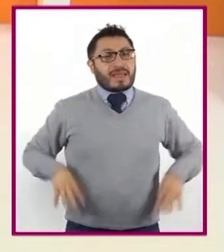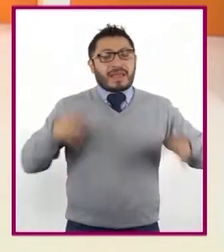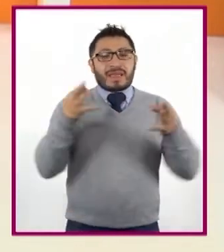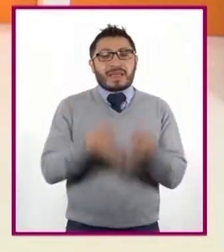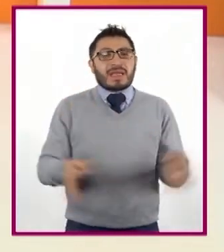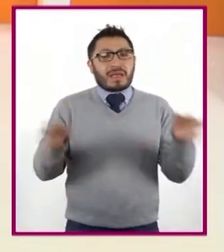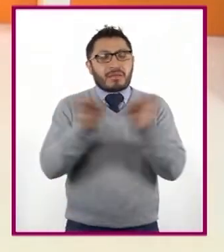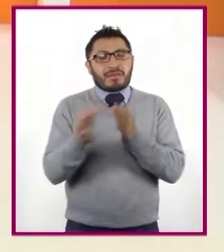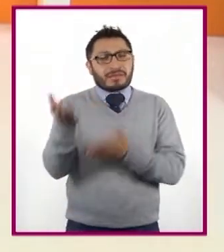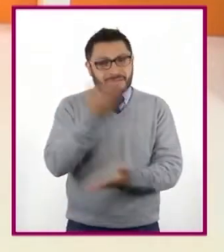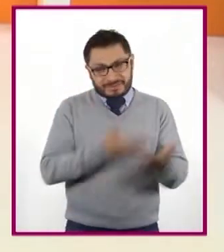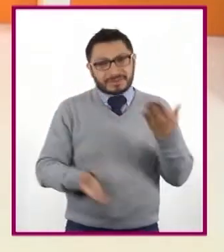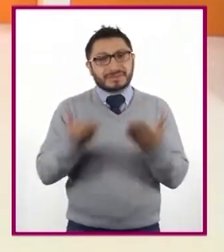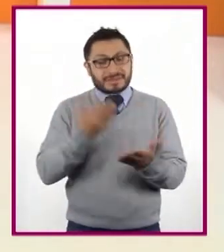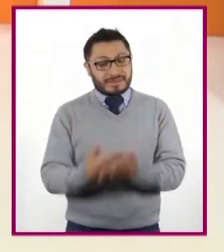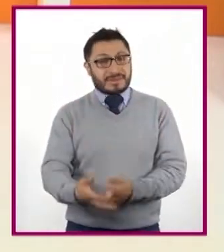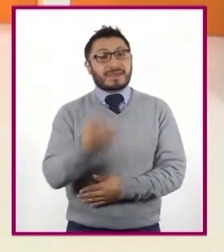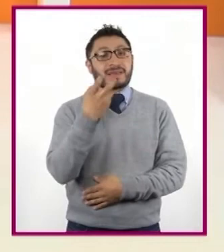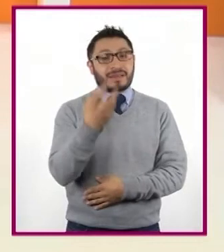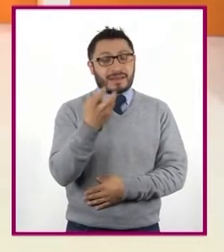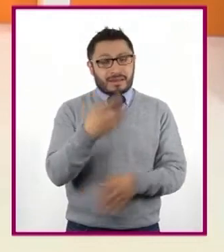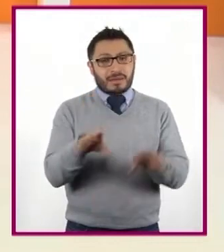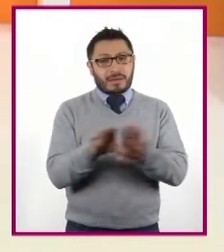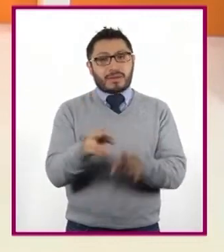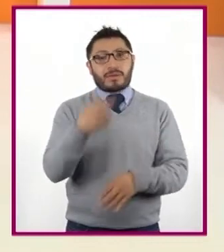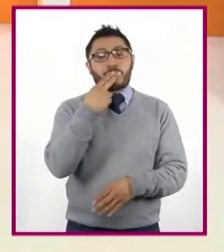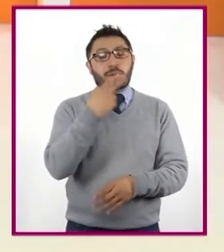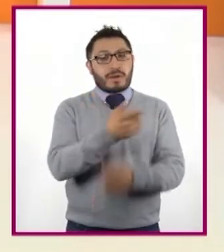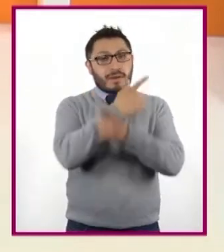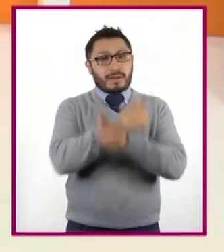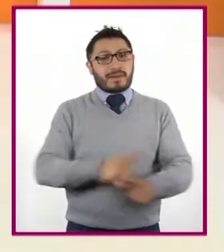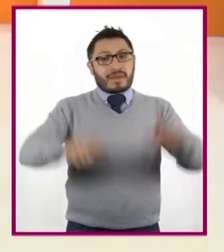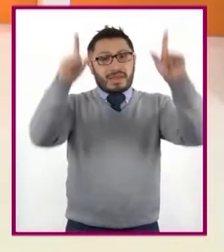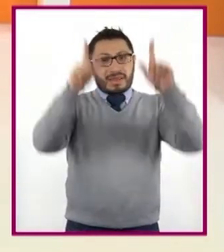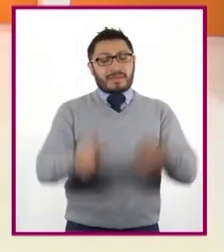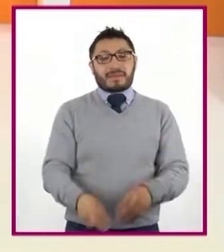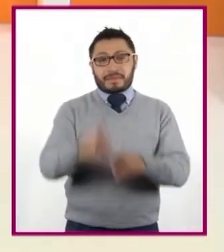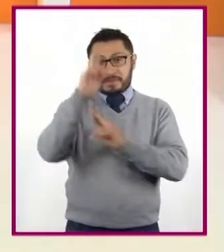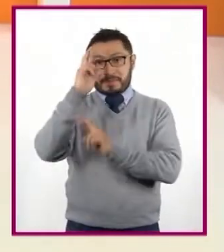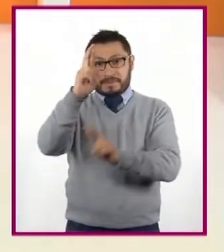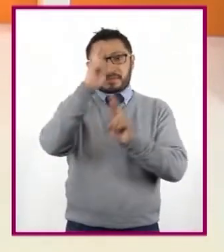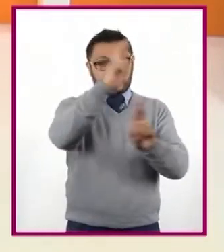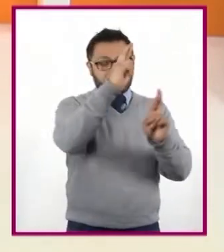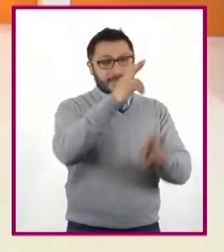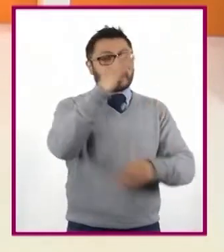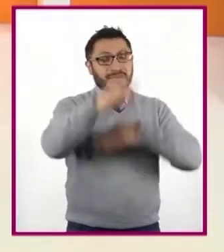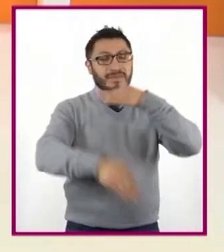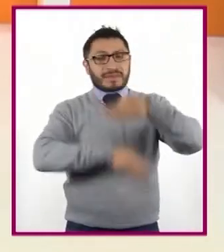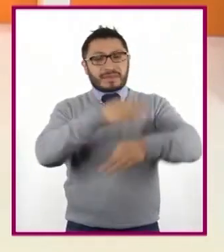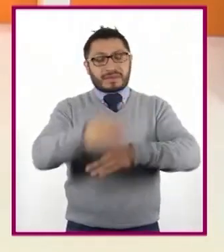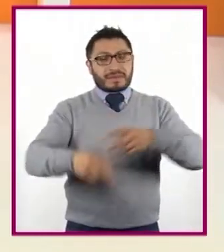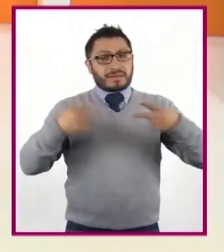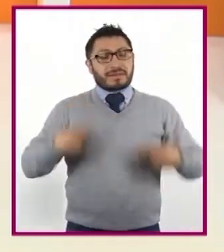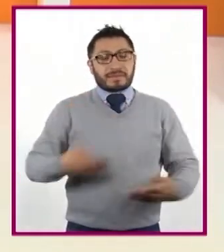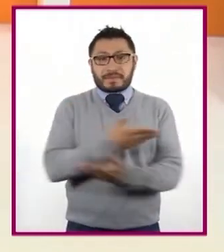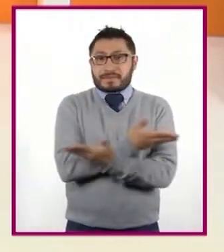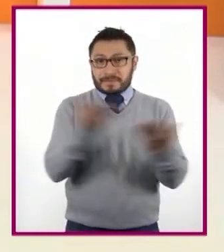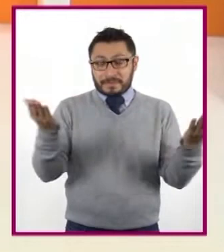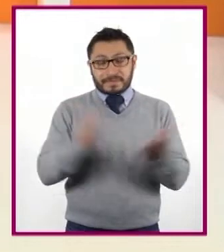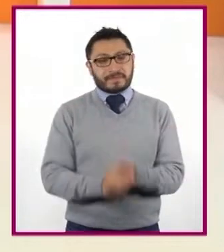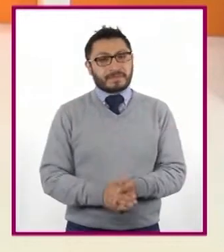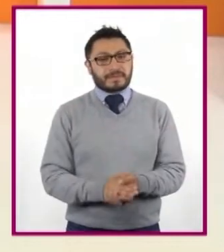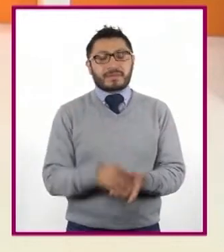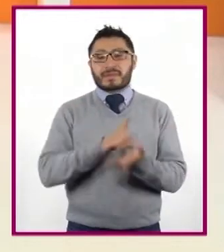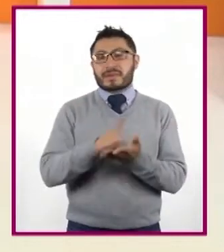que compartimos. Por ello, se trata de ejercer nuestra libertad respetando la de las y los demás. El derecho